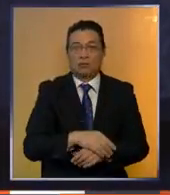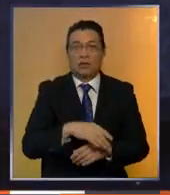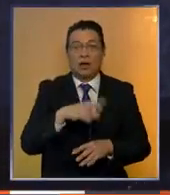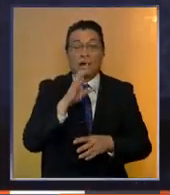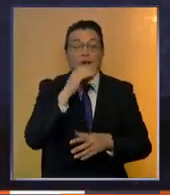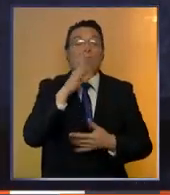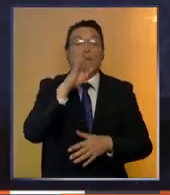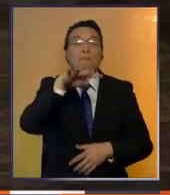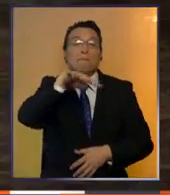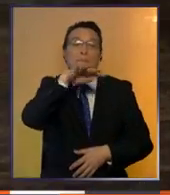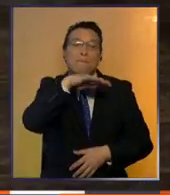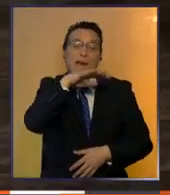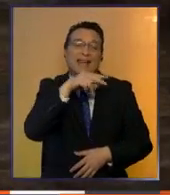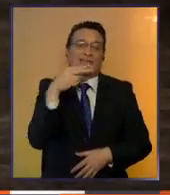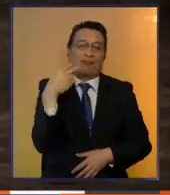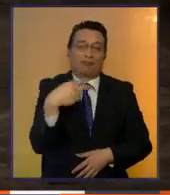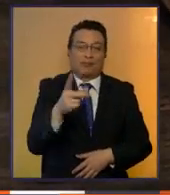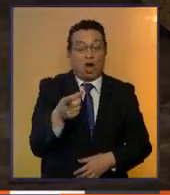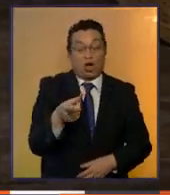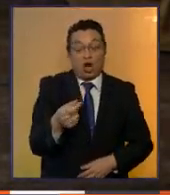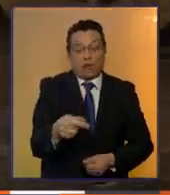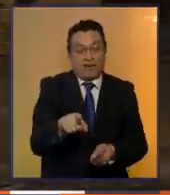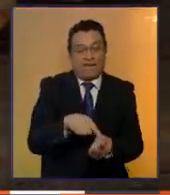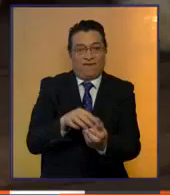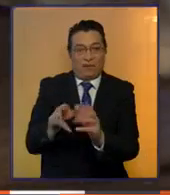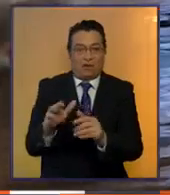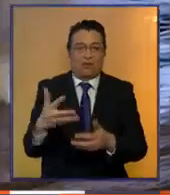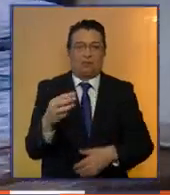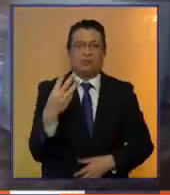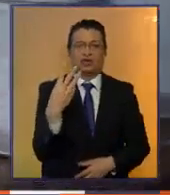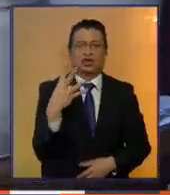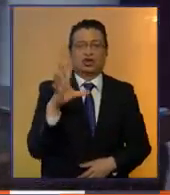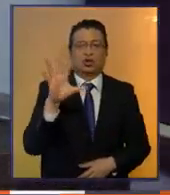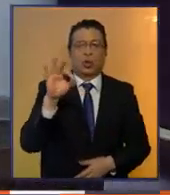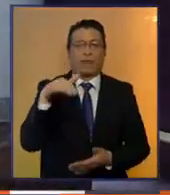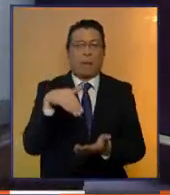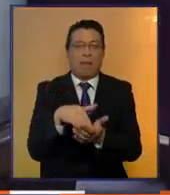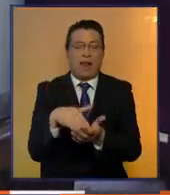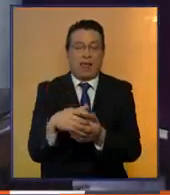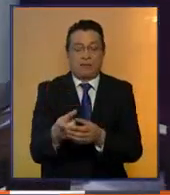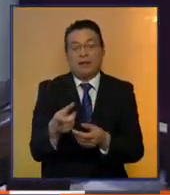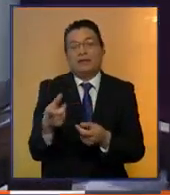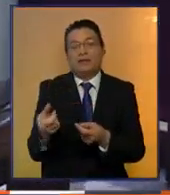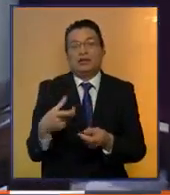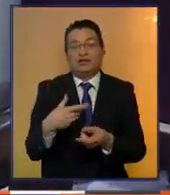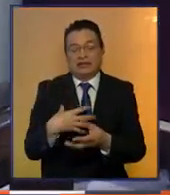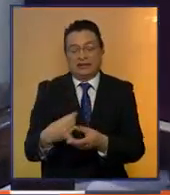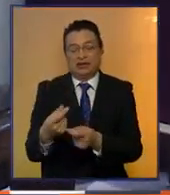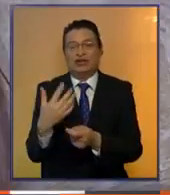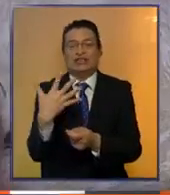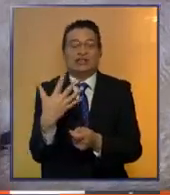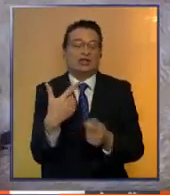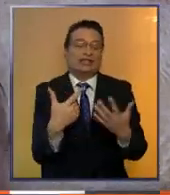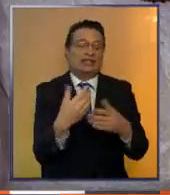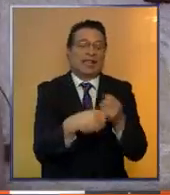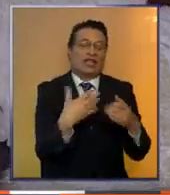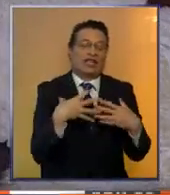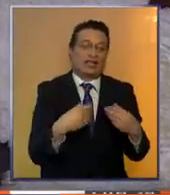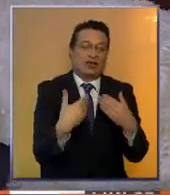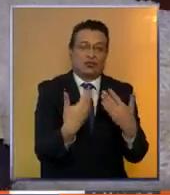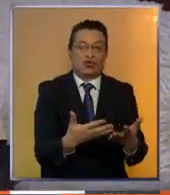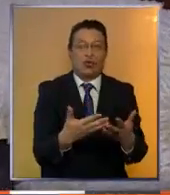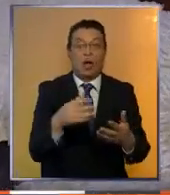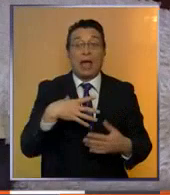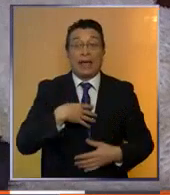persa y malayo fue comprado por su familia por unos trescientos cincuenta mil pesos a sus hijos de 5 y 7 años peor aún para la